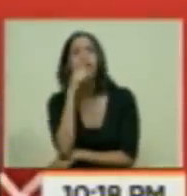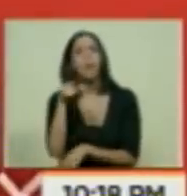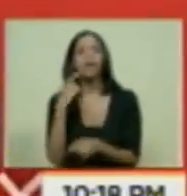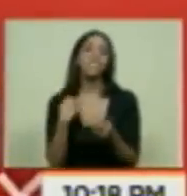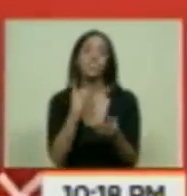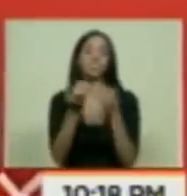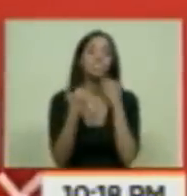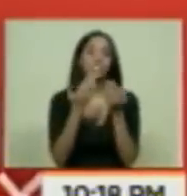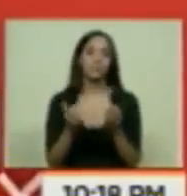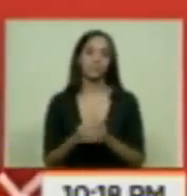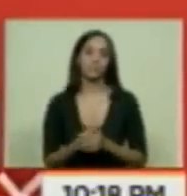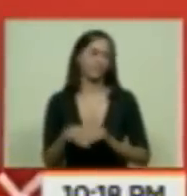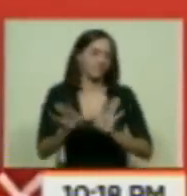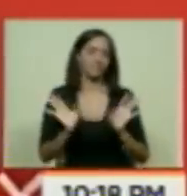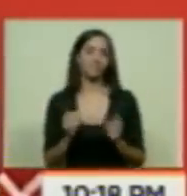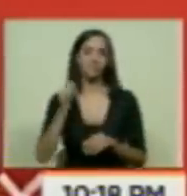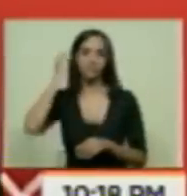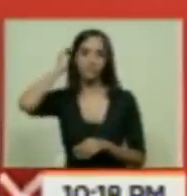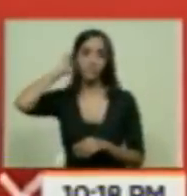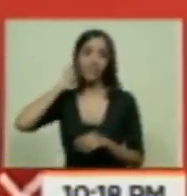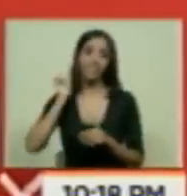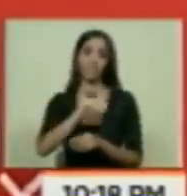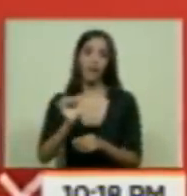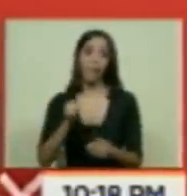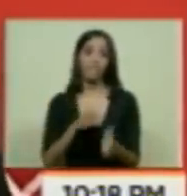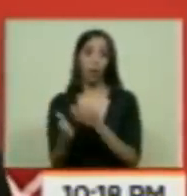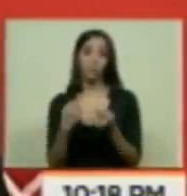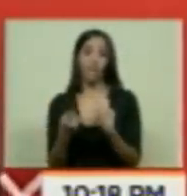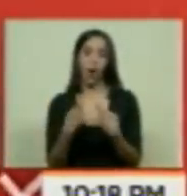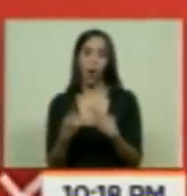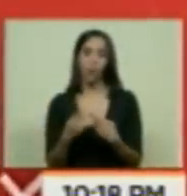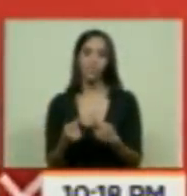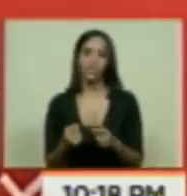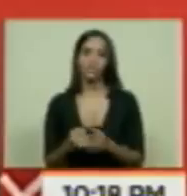Bueno, esta semana han pasado muchísimas cosas, sobre todo hoy el hito